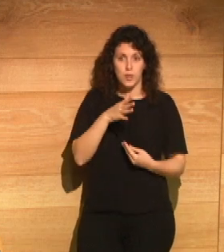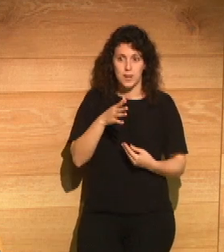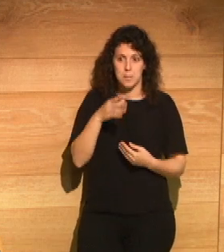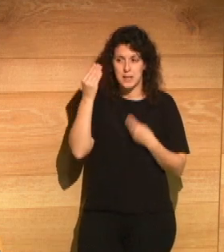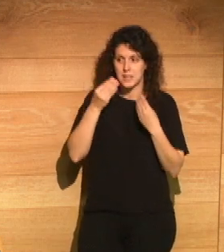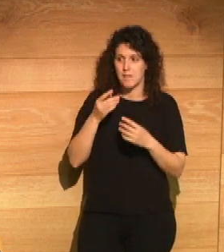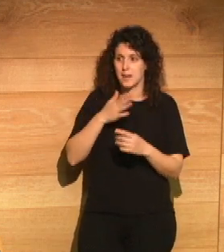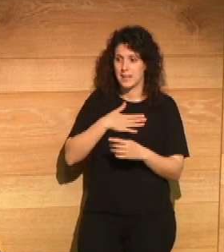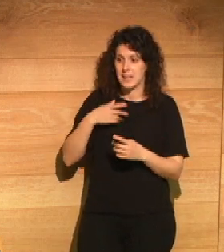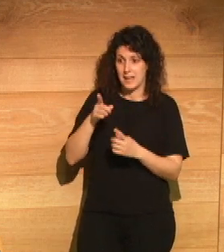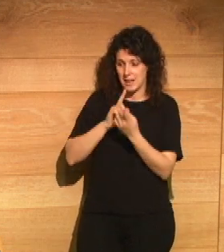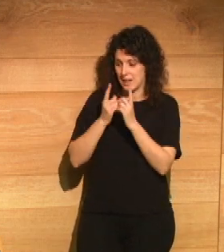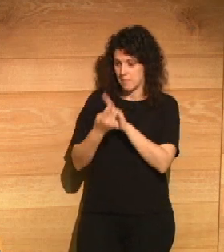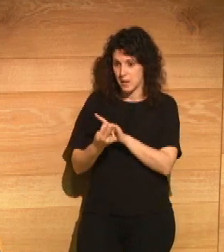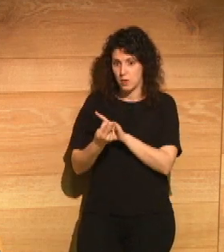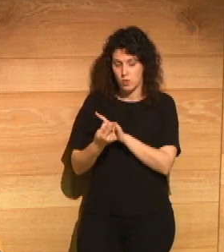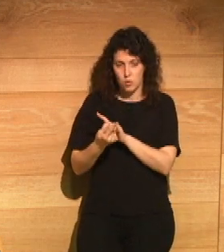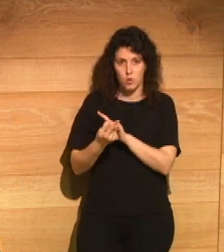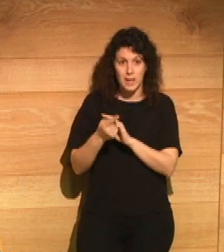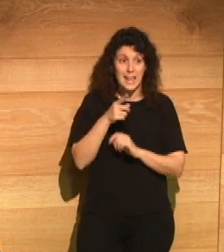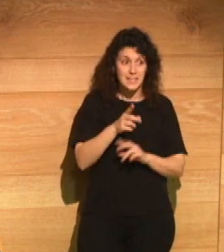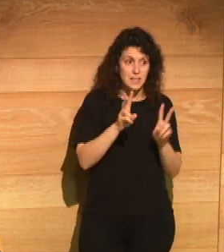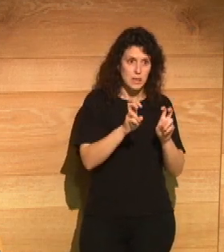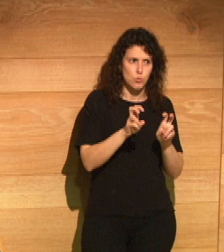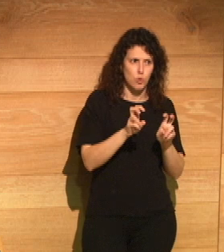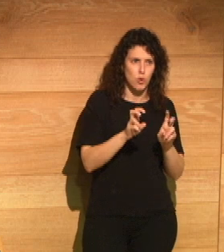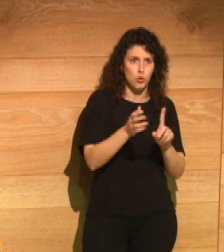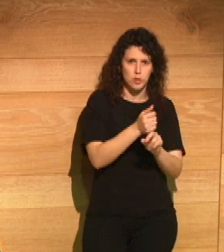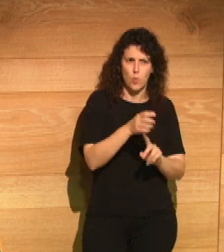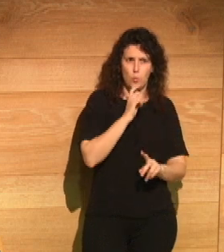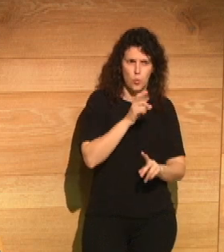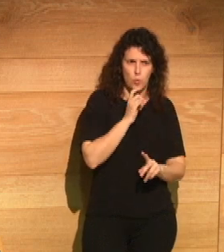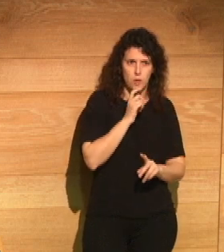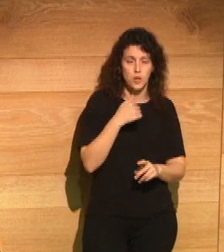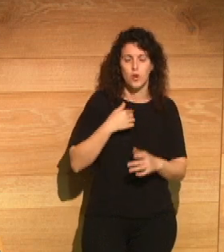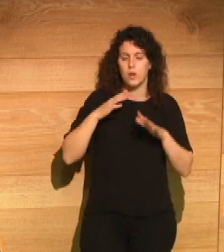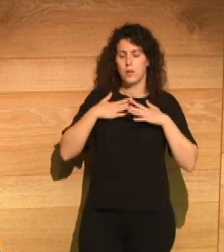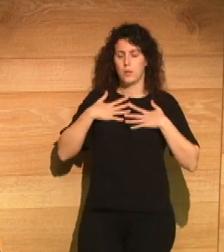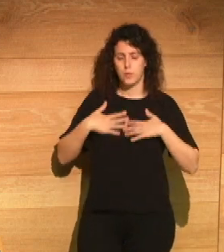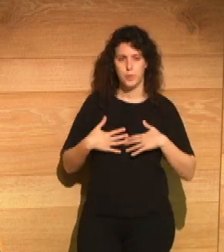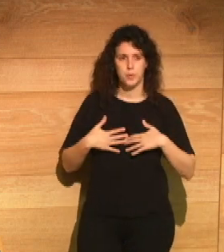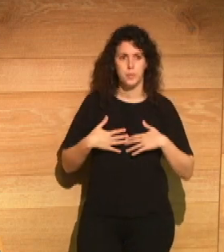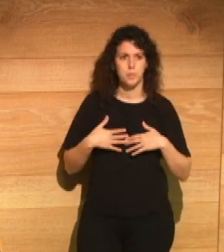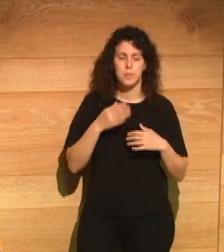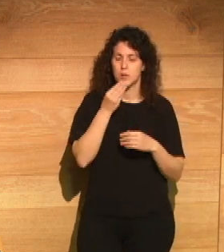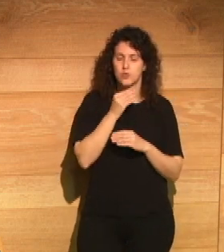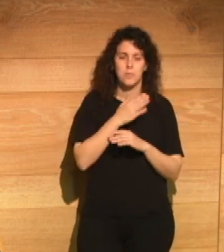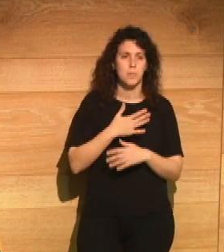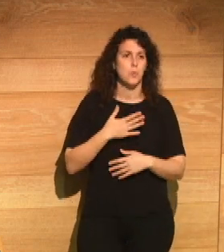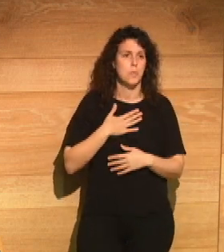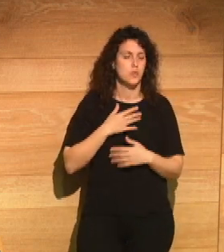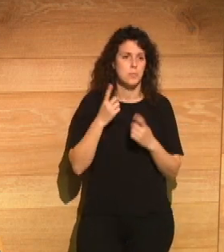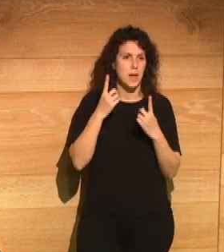quería cambiarlo y a Pilar le había gustado mucho ese título. Entonces ahí como que descansé y dije, oh, qué maravilla que estemos de acuerdo en esto, que a